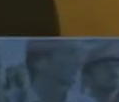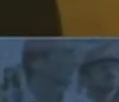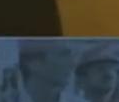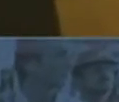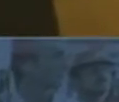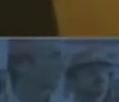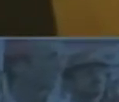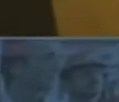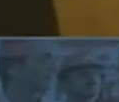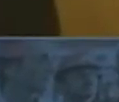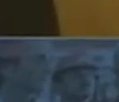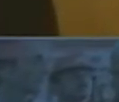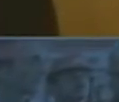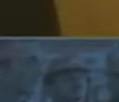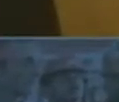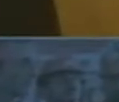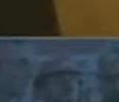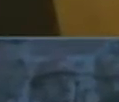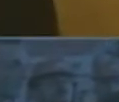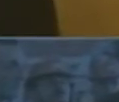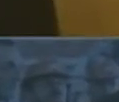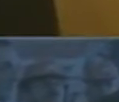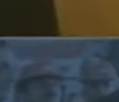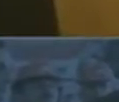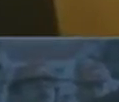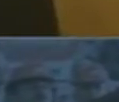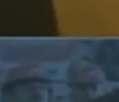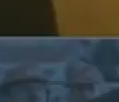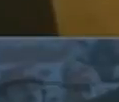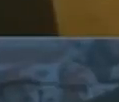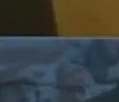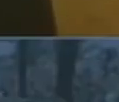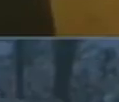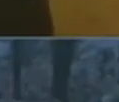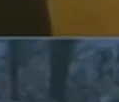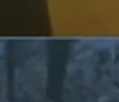campos. Fíjense lo que apareció hoy, ¿ah?